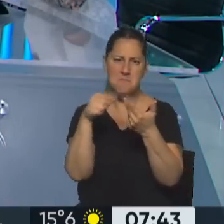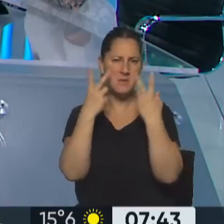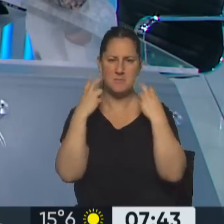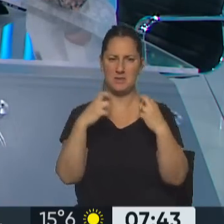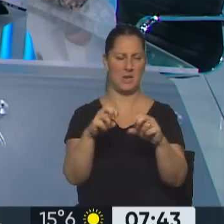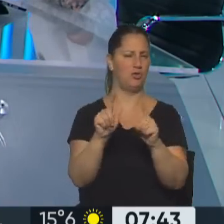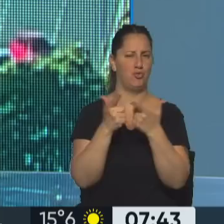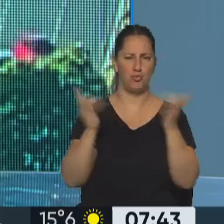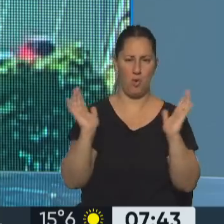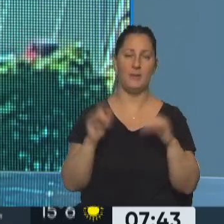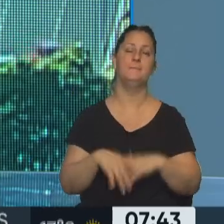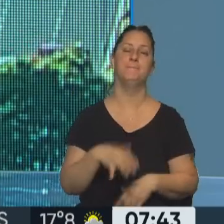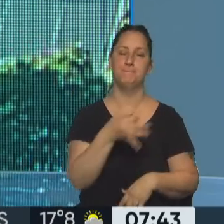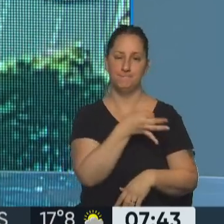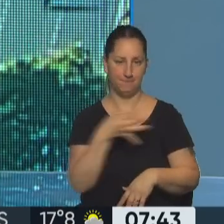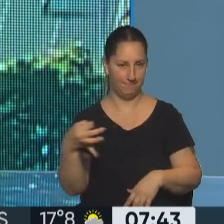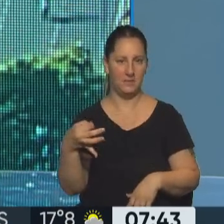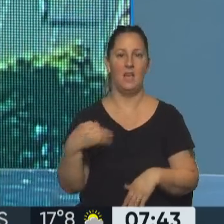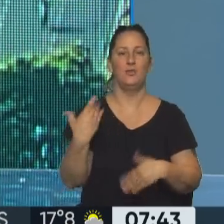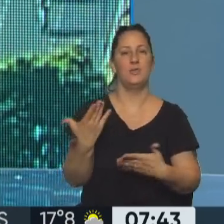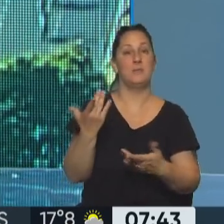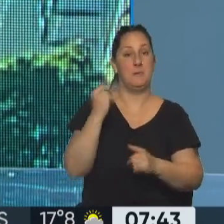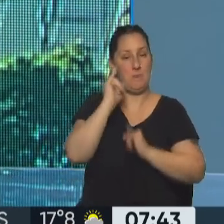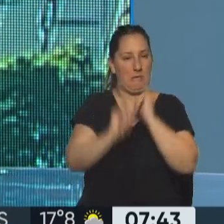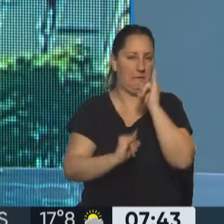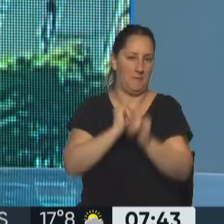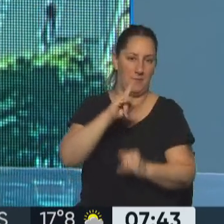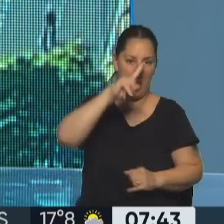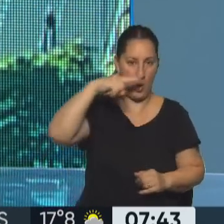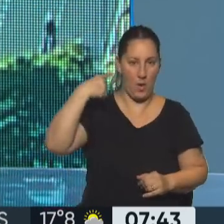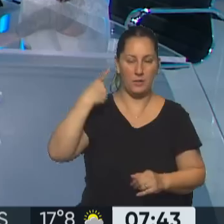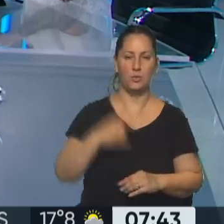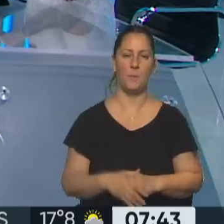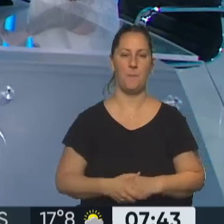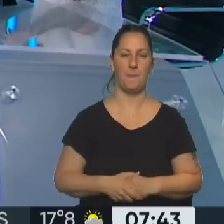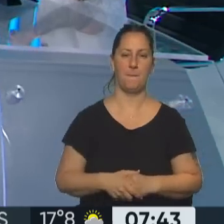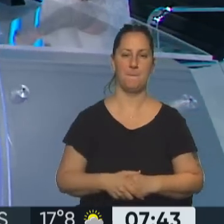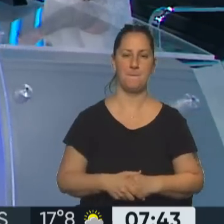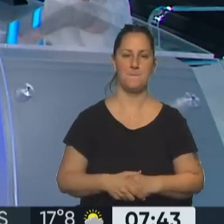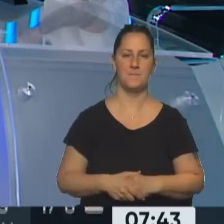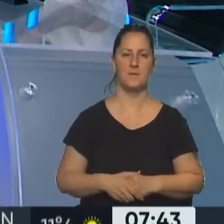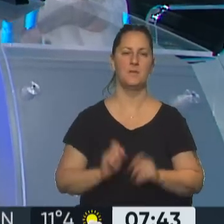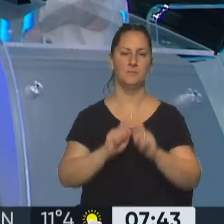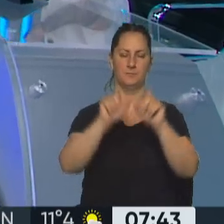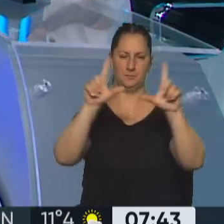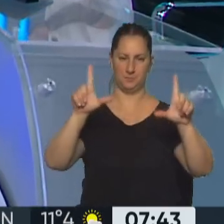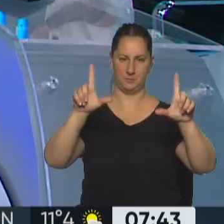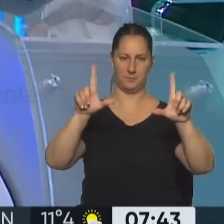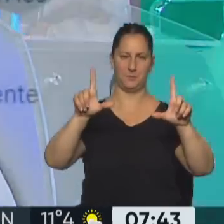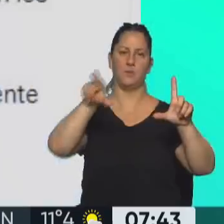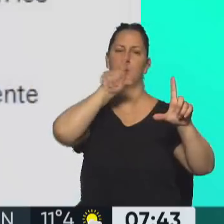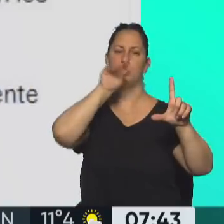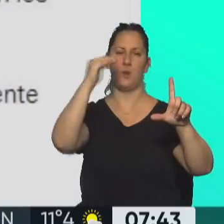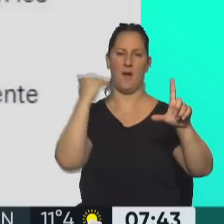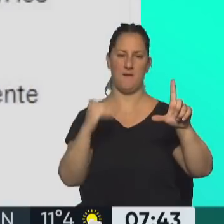hipótesis. Exactamente. Bueno, por ahí va entonces el planteo del presidente, que además... Se puede ver, a ver, podemos volver a la pantalla, el tuit de abajo, porque ahí está